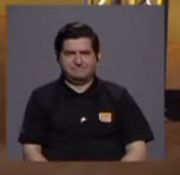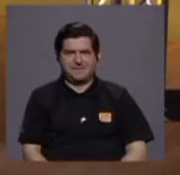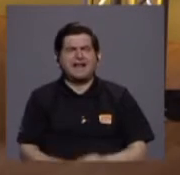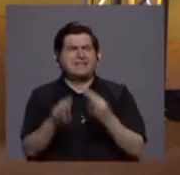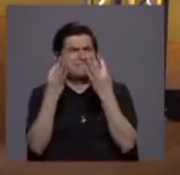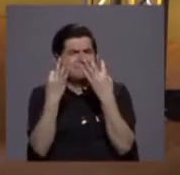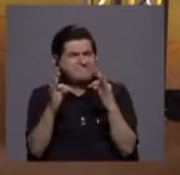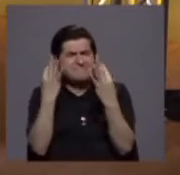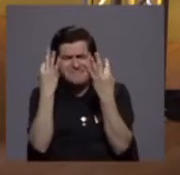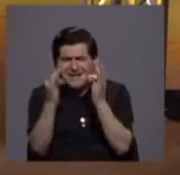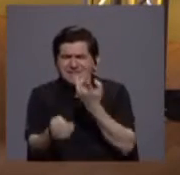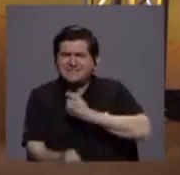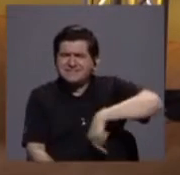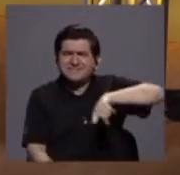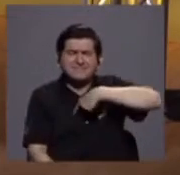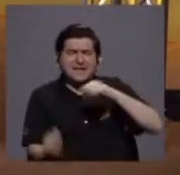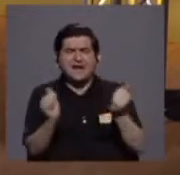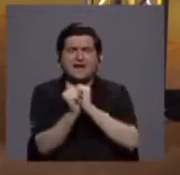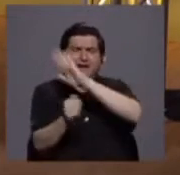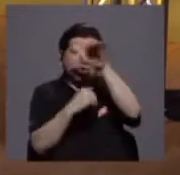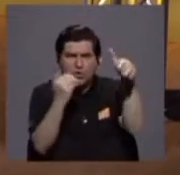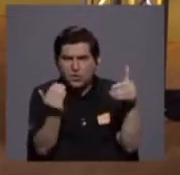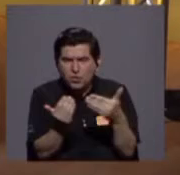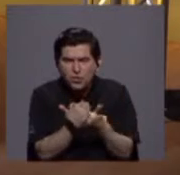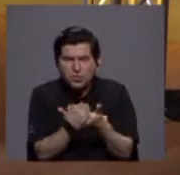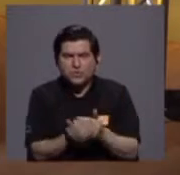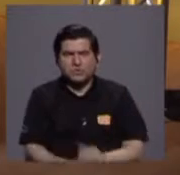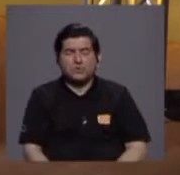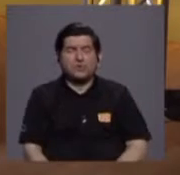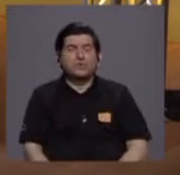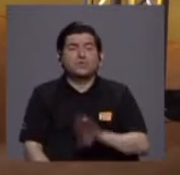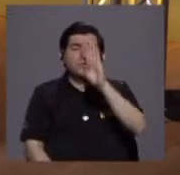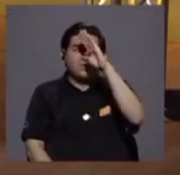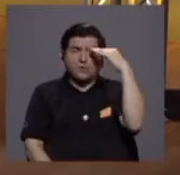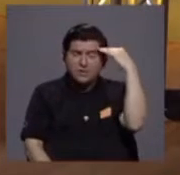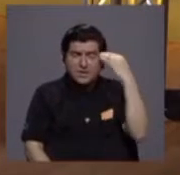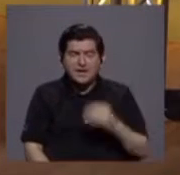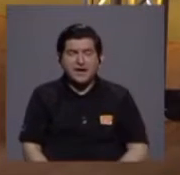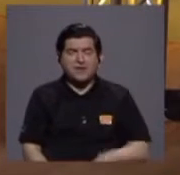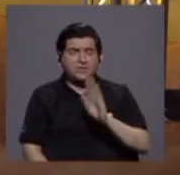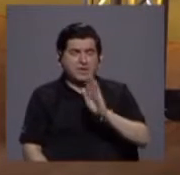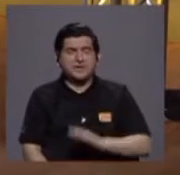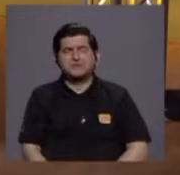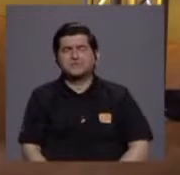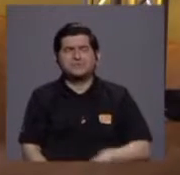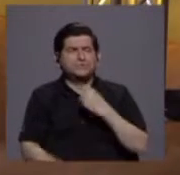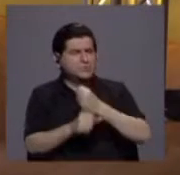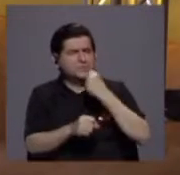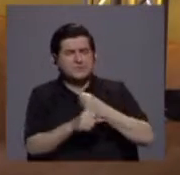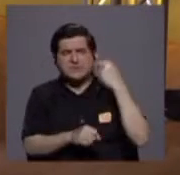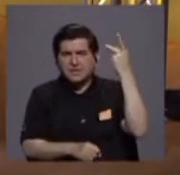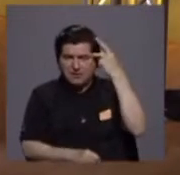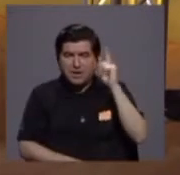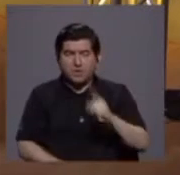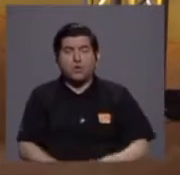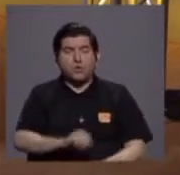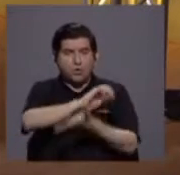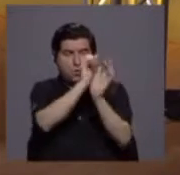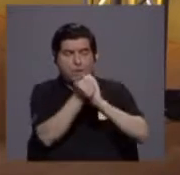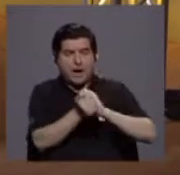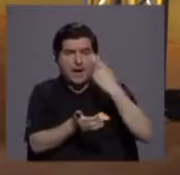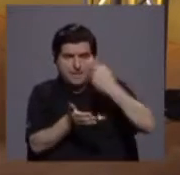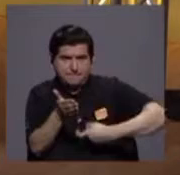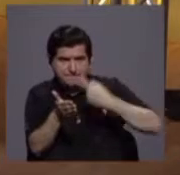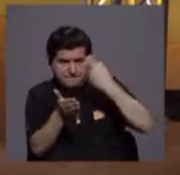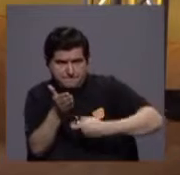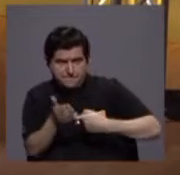tratamos por todo lado, con todo y doña Laura empeñó todo su capital político en tratar de sacar una reforma tributaria